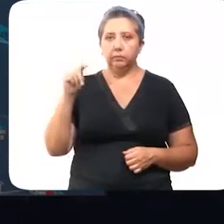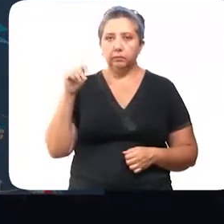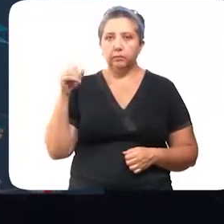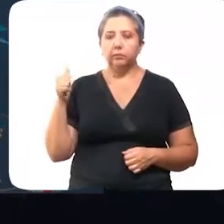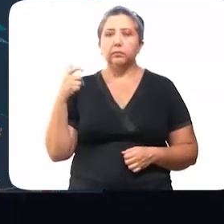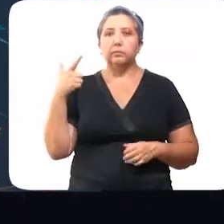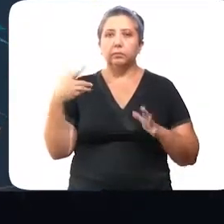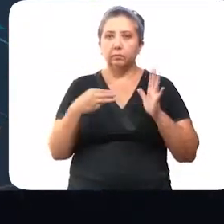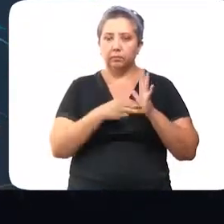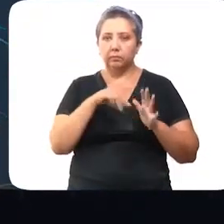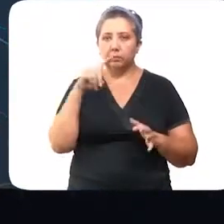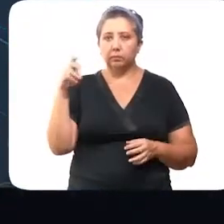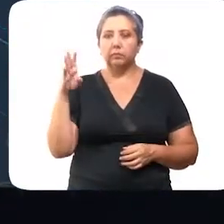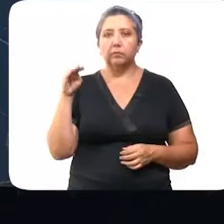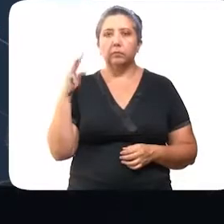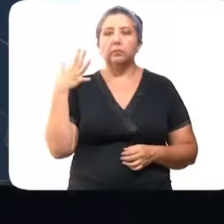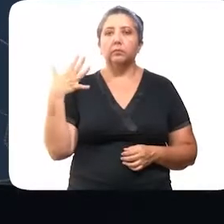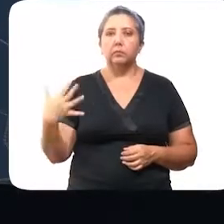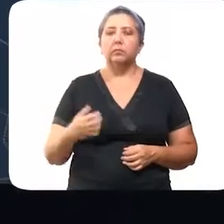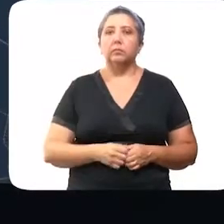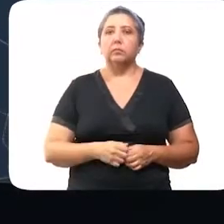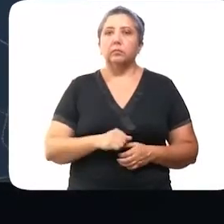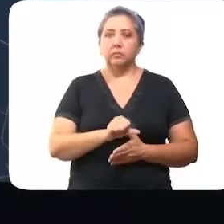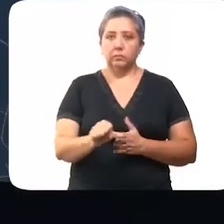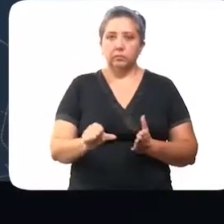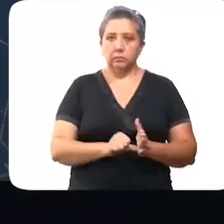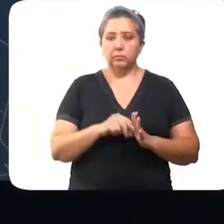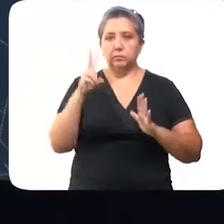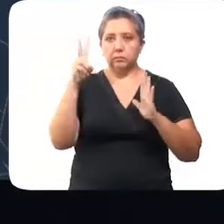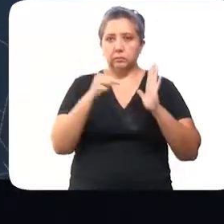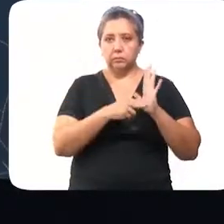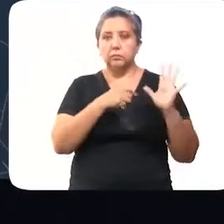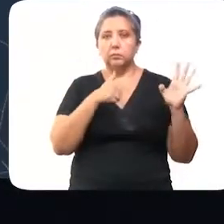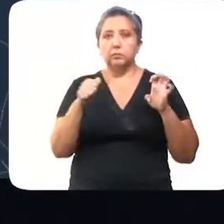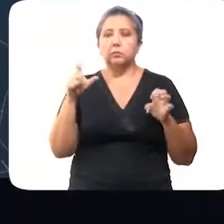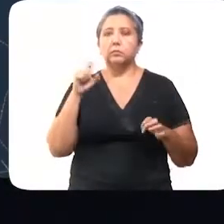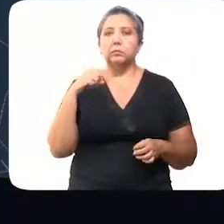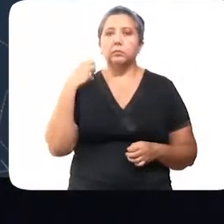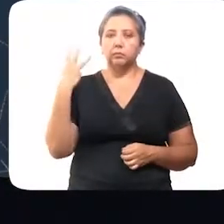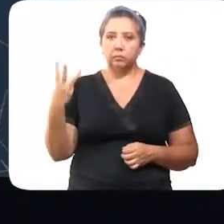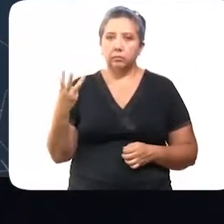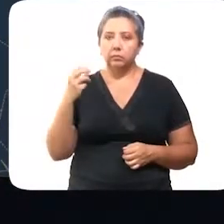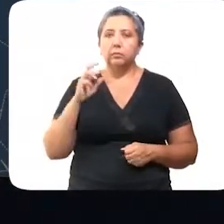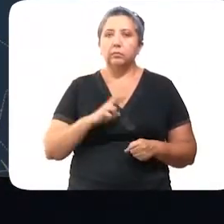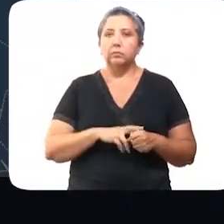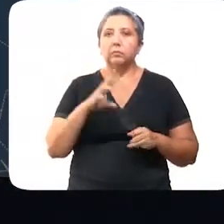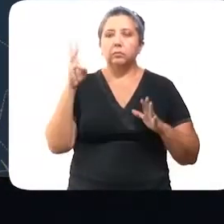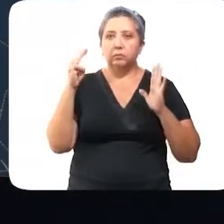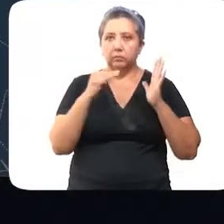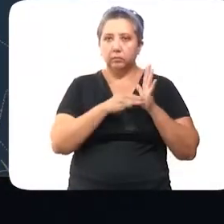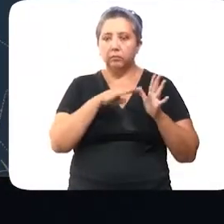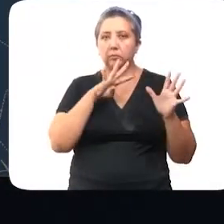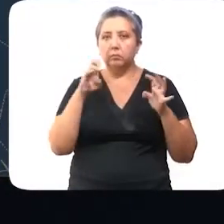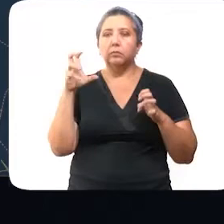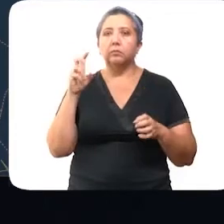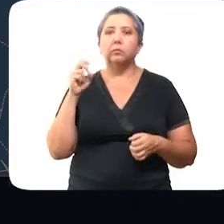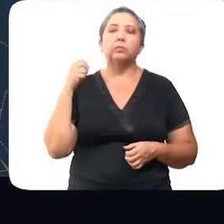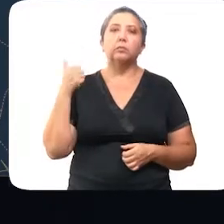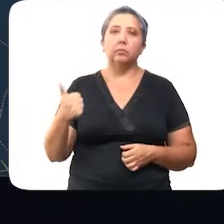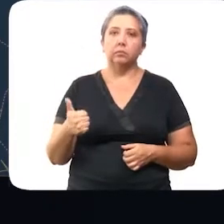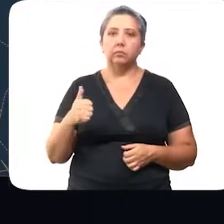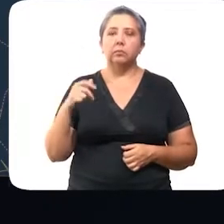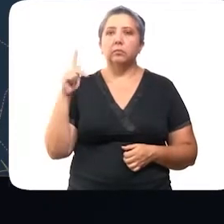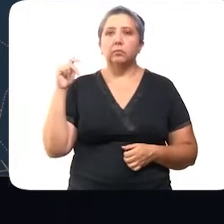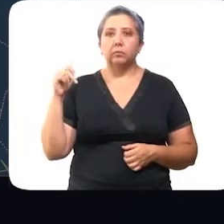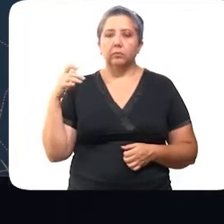oriente 7.195, en la zona centro 2.623, en la zona sur 3.936, en